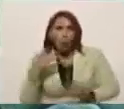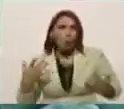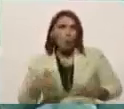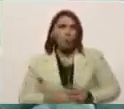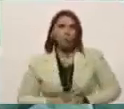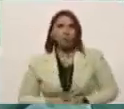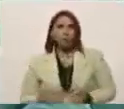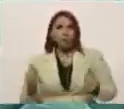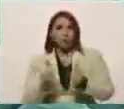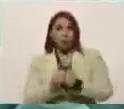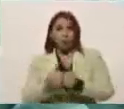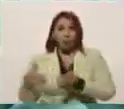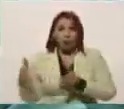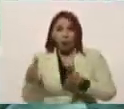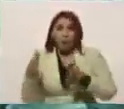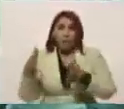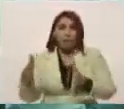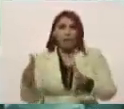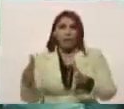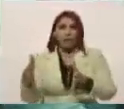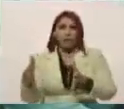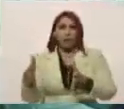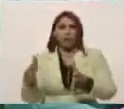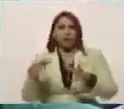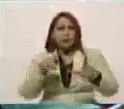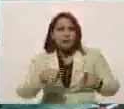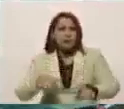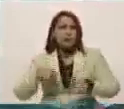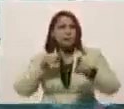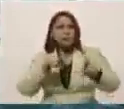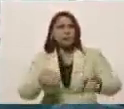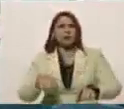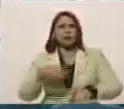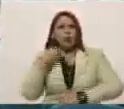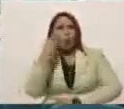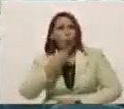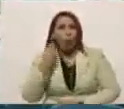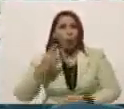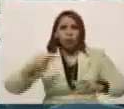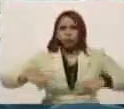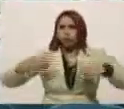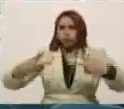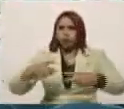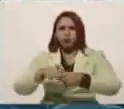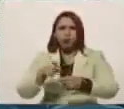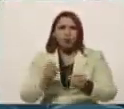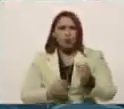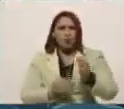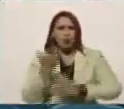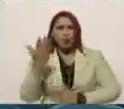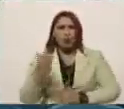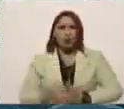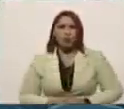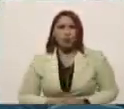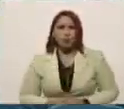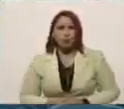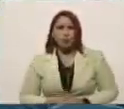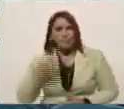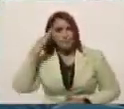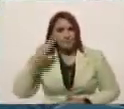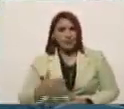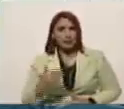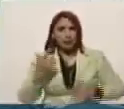con el camino labrado por la joven generación militar encabezada por